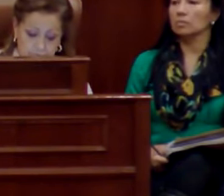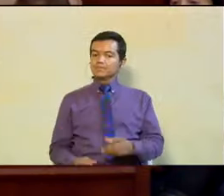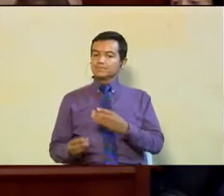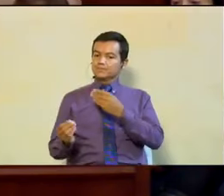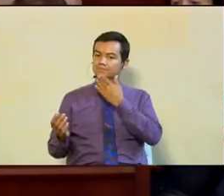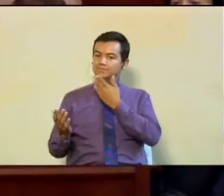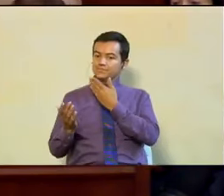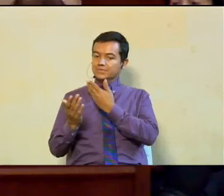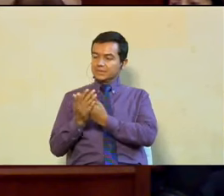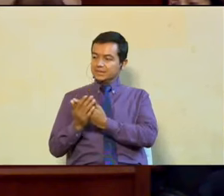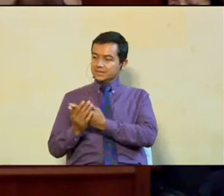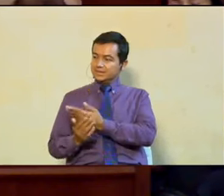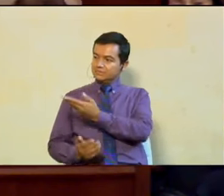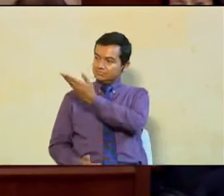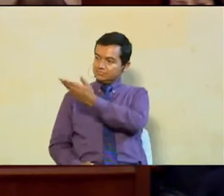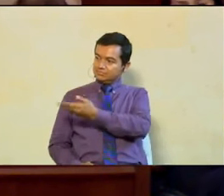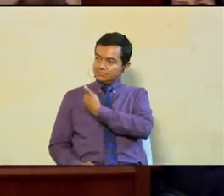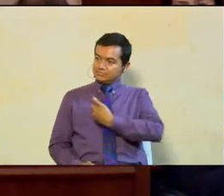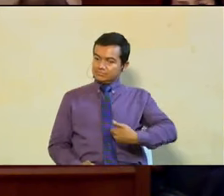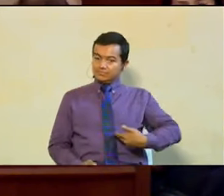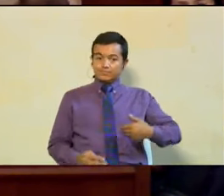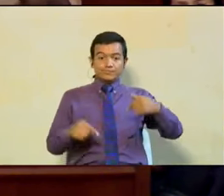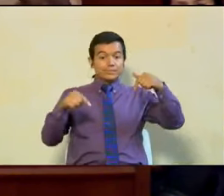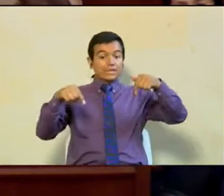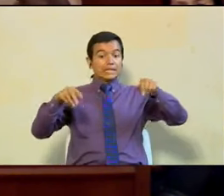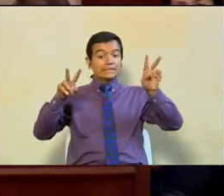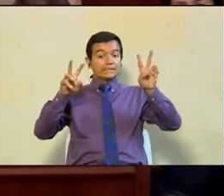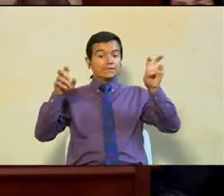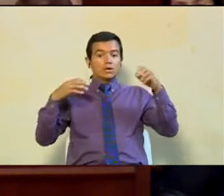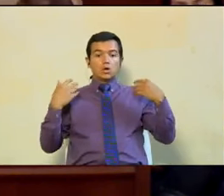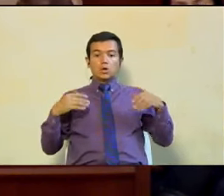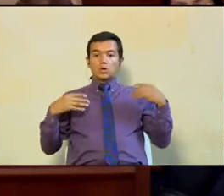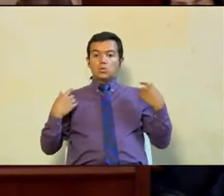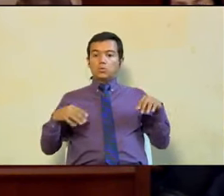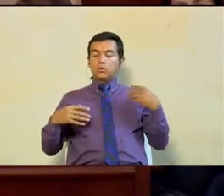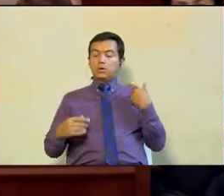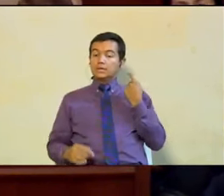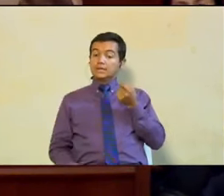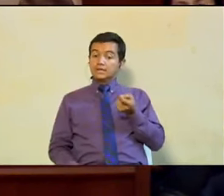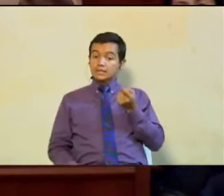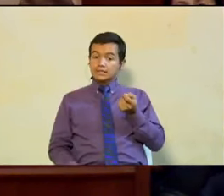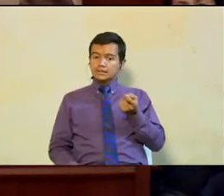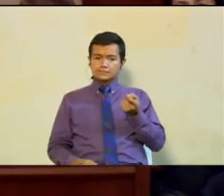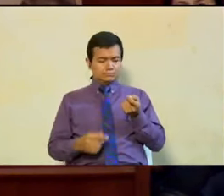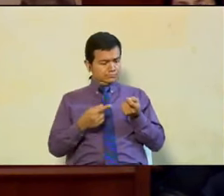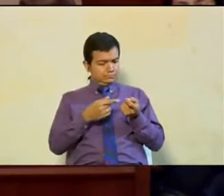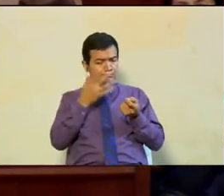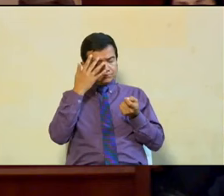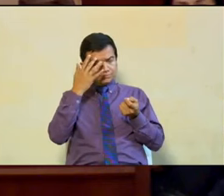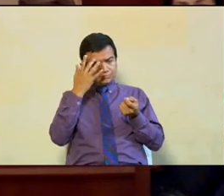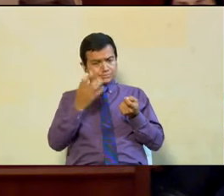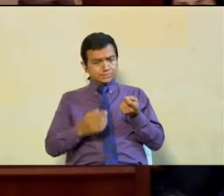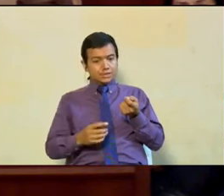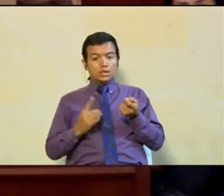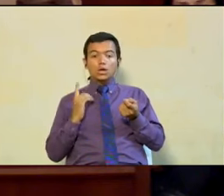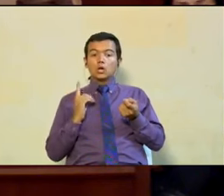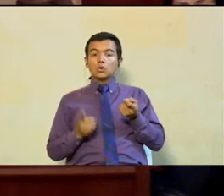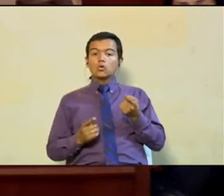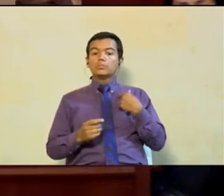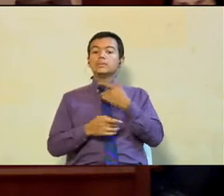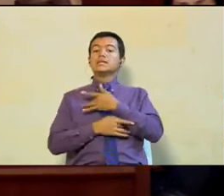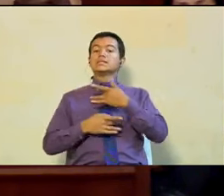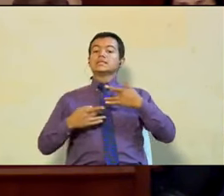señor presidente Este es un tema muy sensible por sensible porque es la salud de